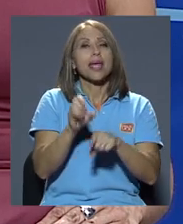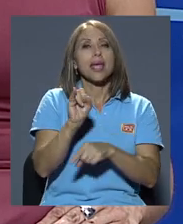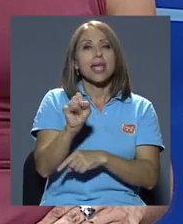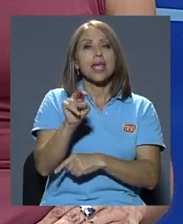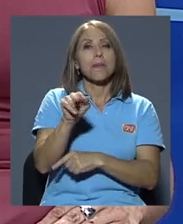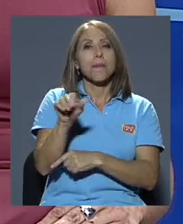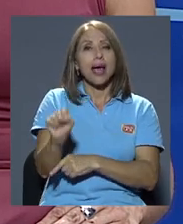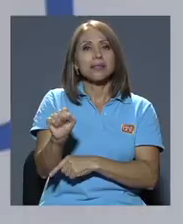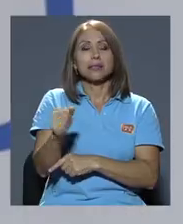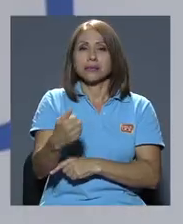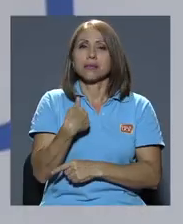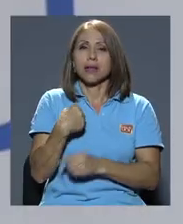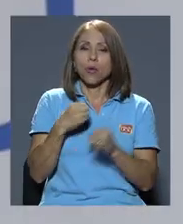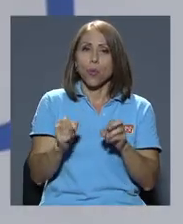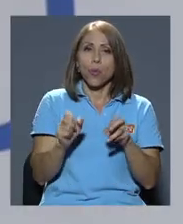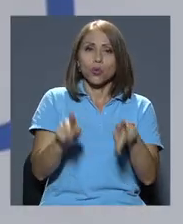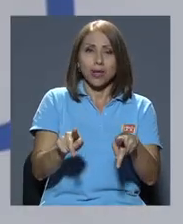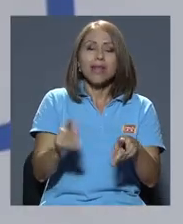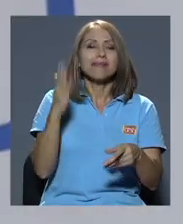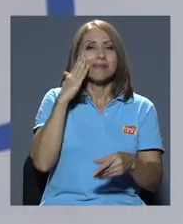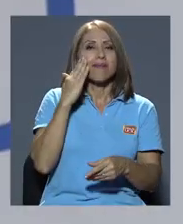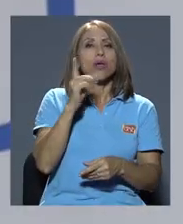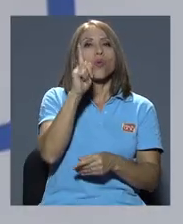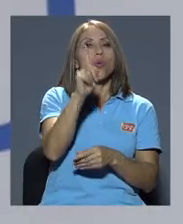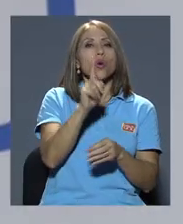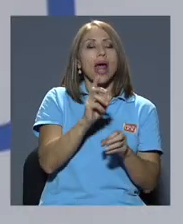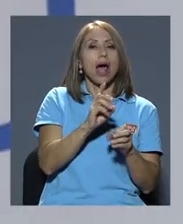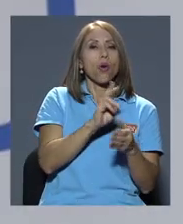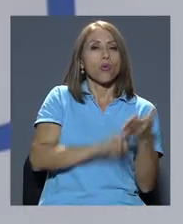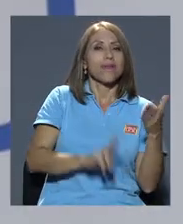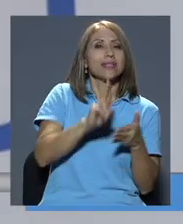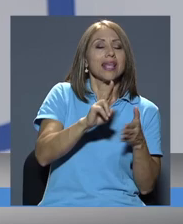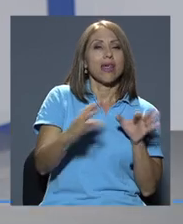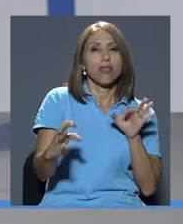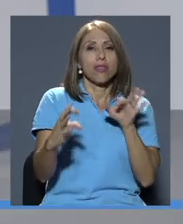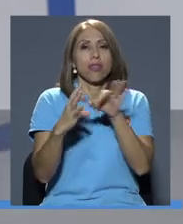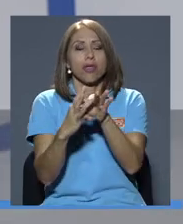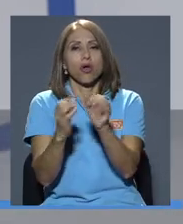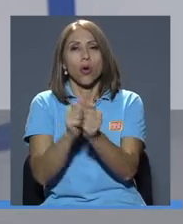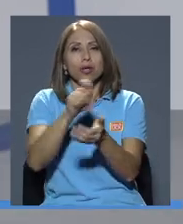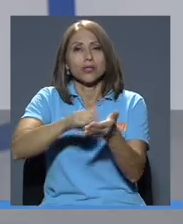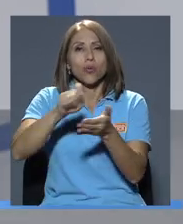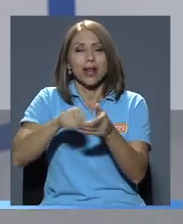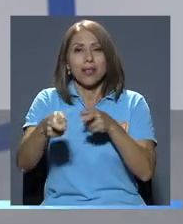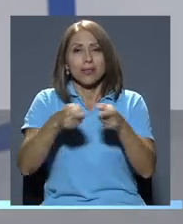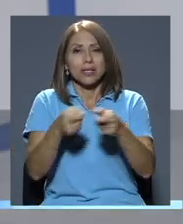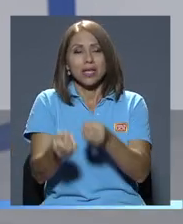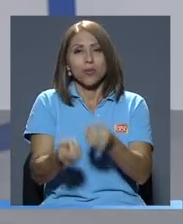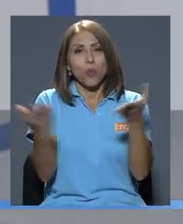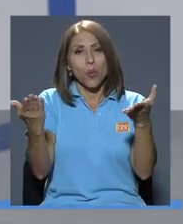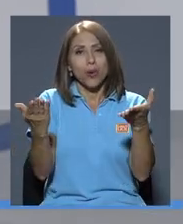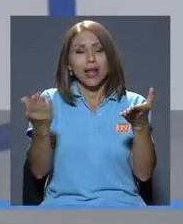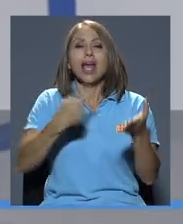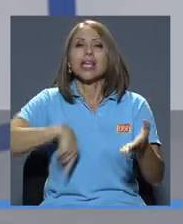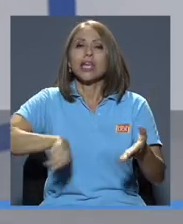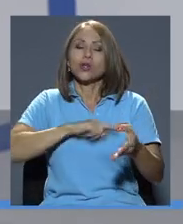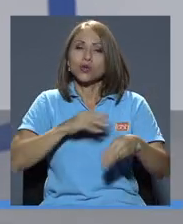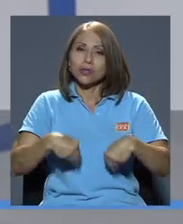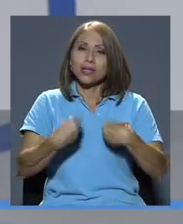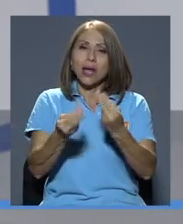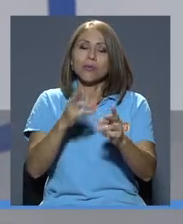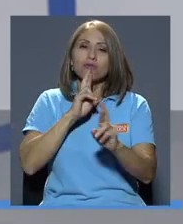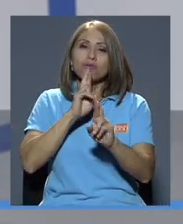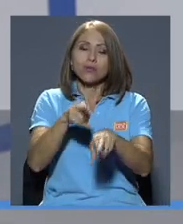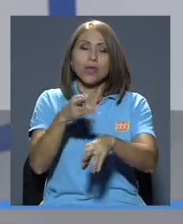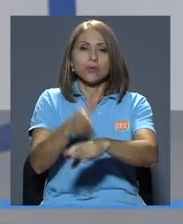de que hay una universidad que hace sinergia con la escuela administración pública en este caso y le damos resultados de mejoras en